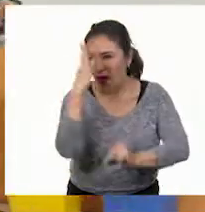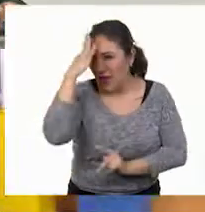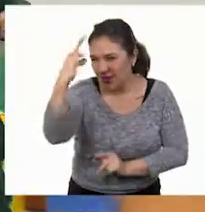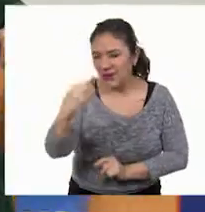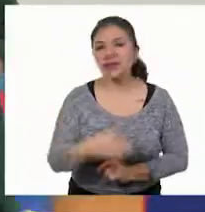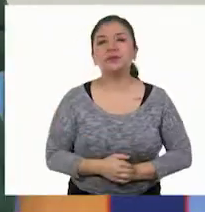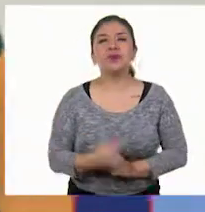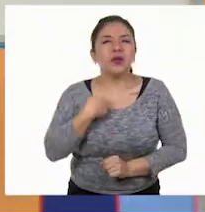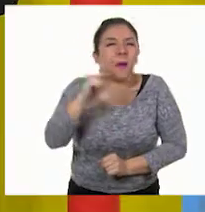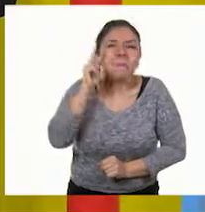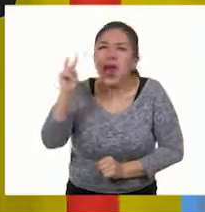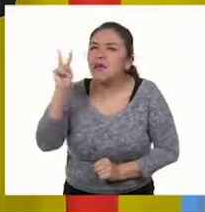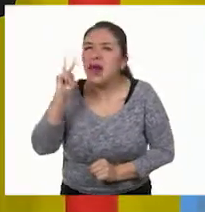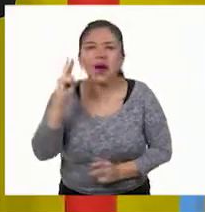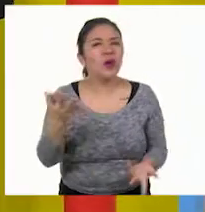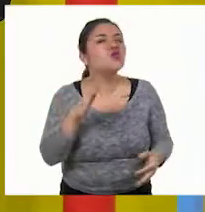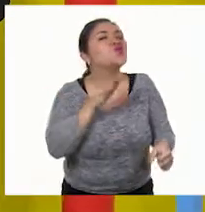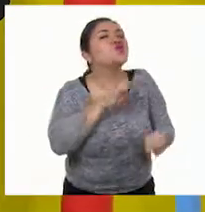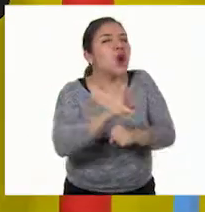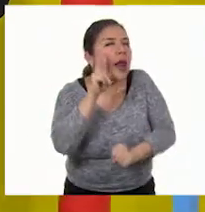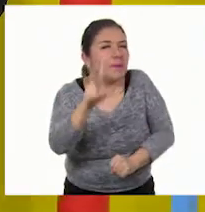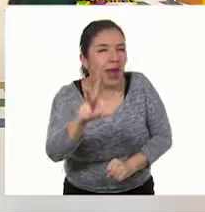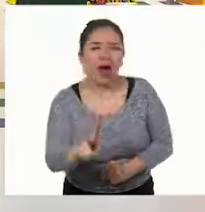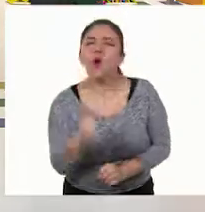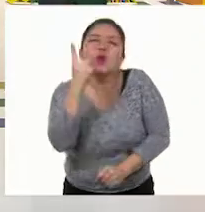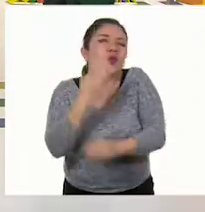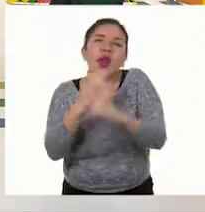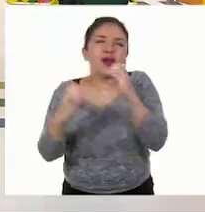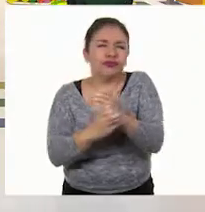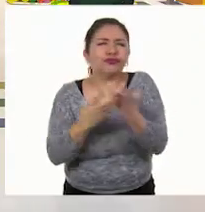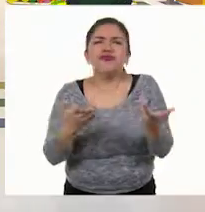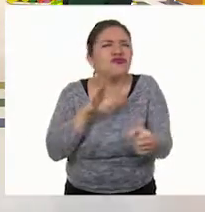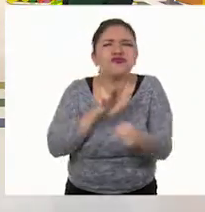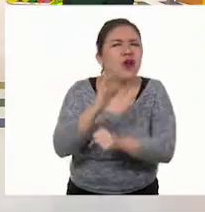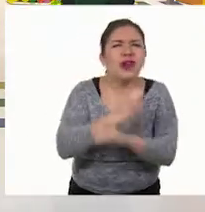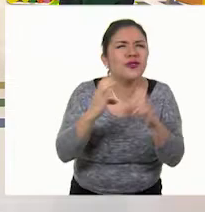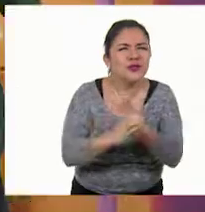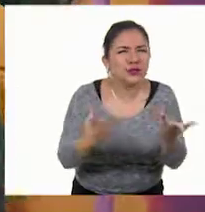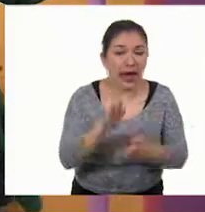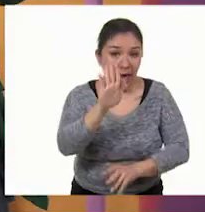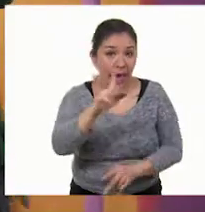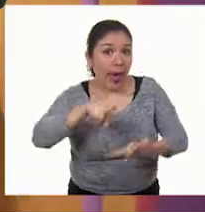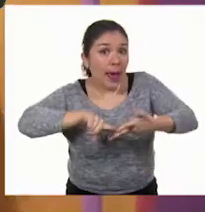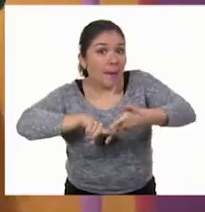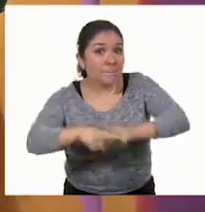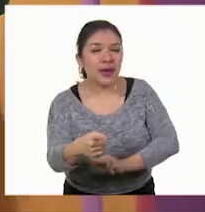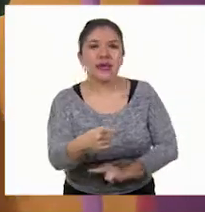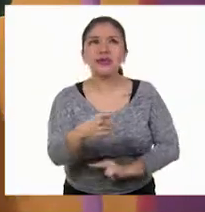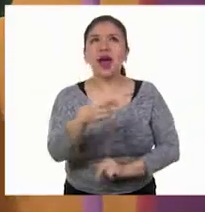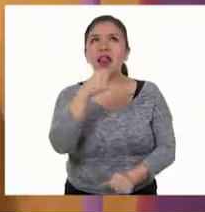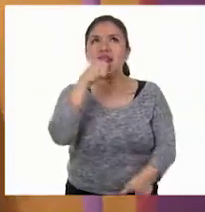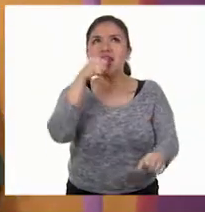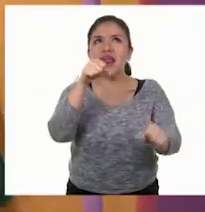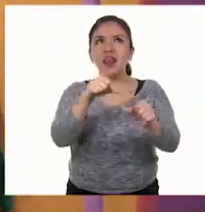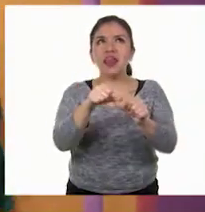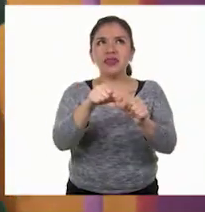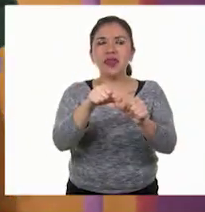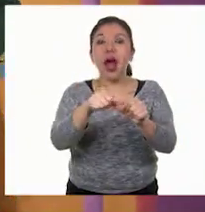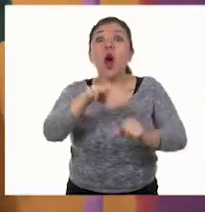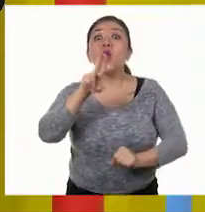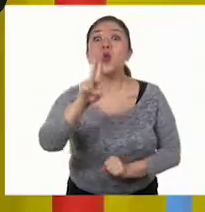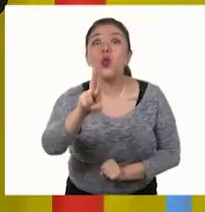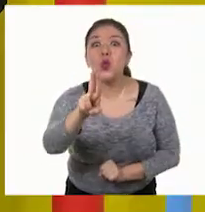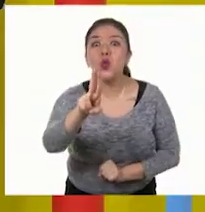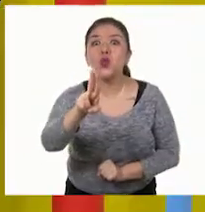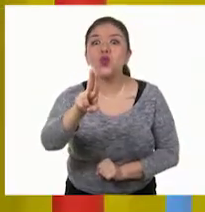Veo, veo. ¿Qué ves? Una cosita. ¿Y qué cosita es? Empieza con la U.